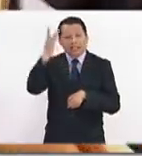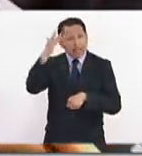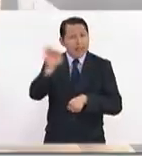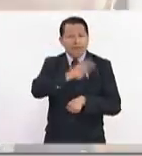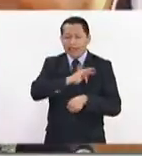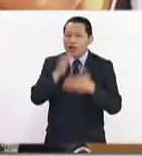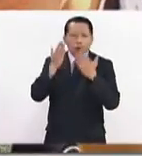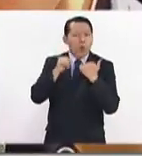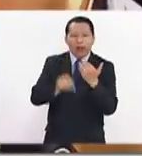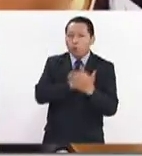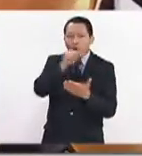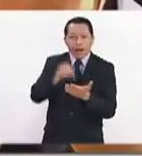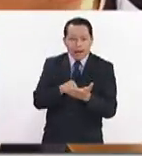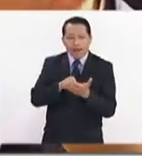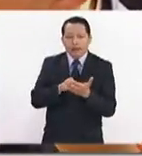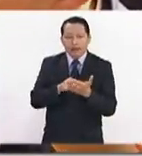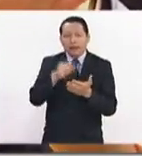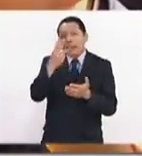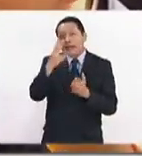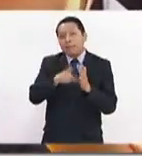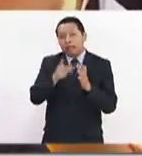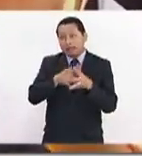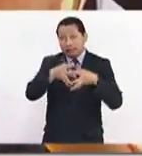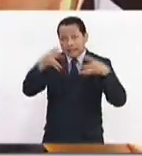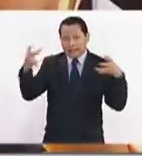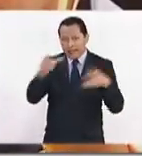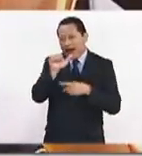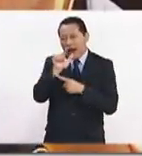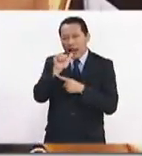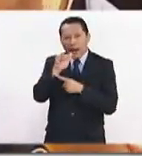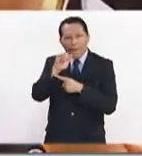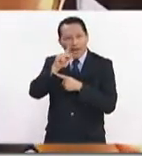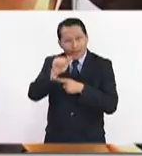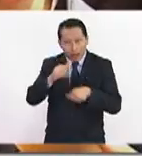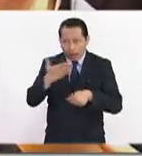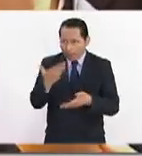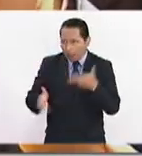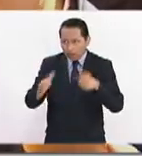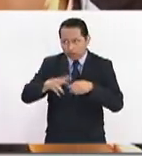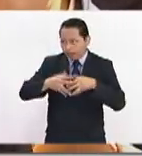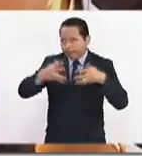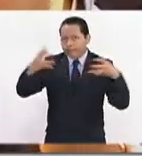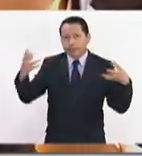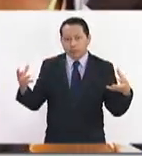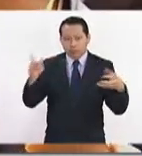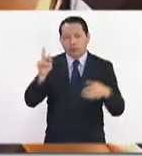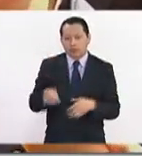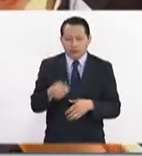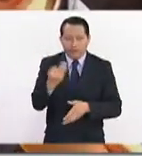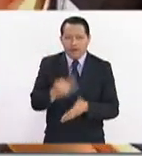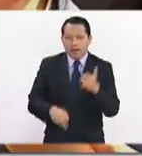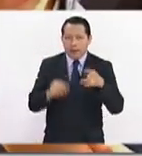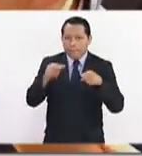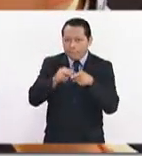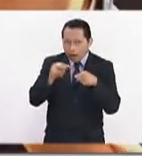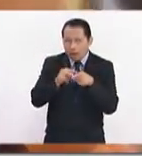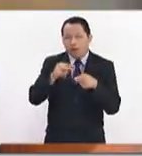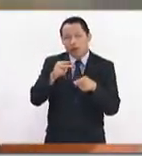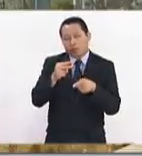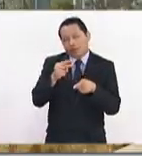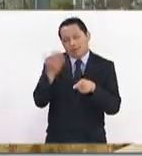sitio como este, 3 veces el tamaño de la Alameda, no se había hecho nunca en la Ciudad de México un parque urbano con estas